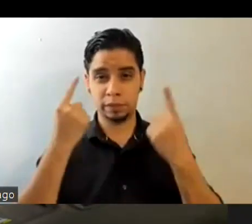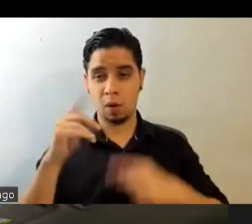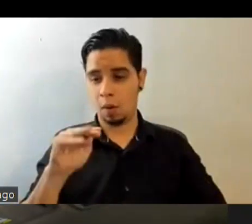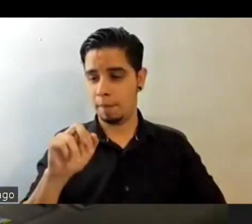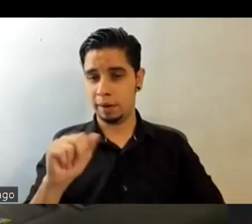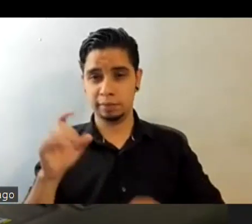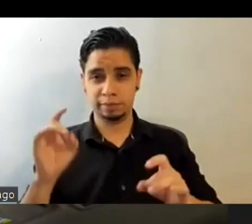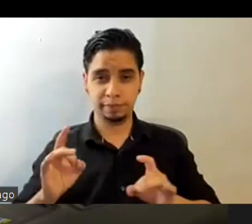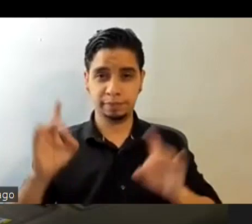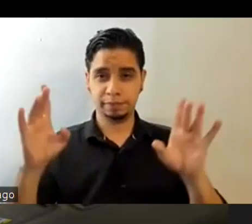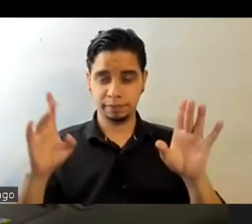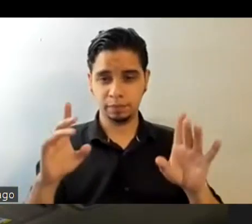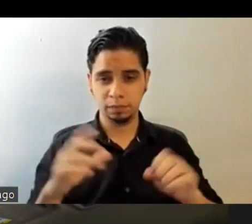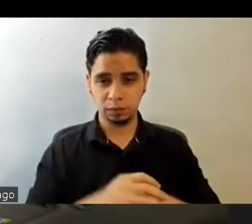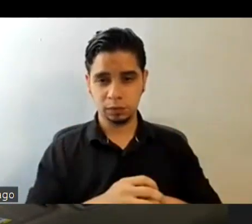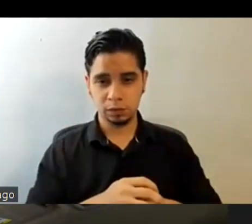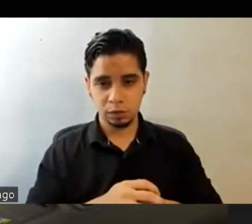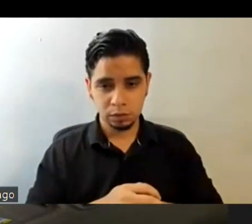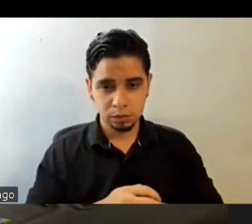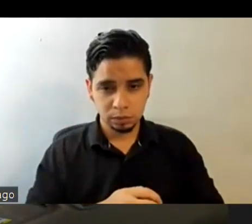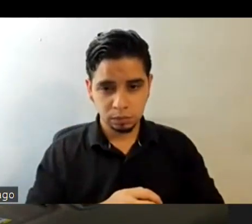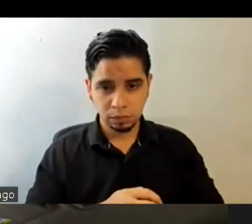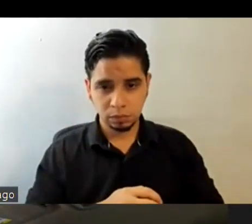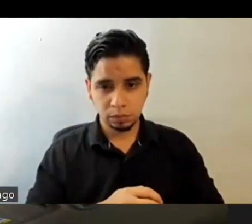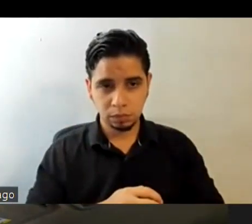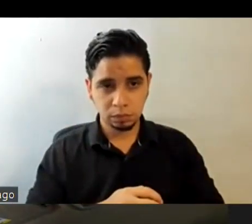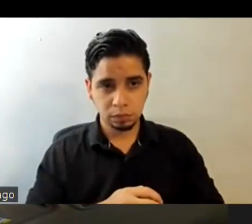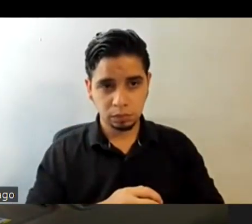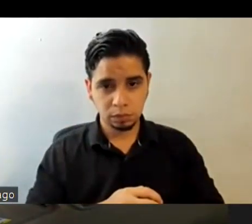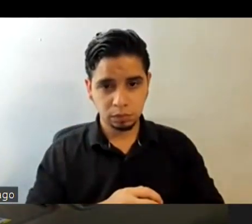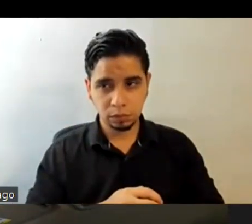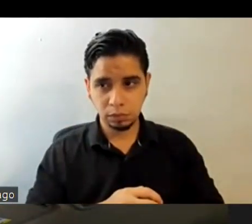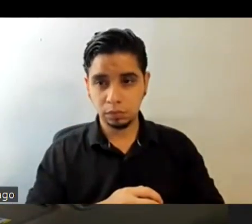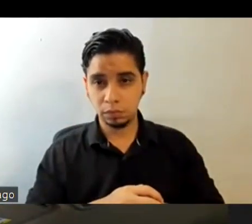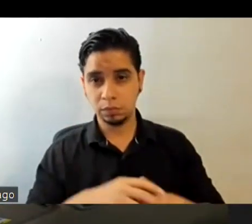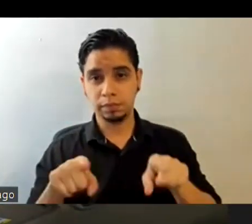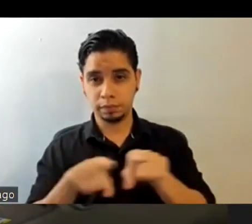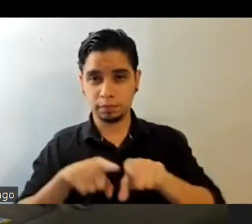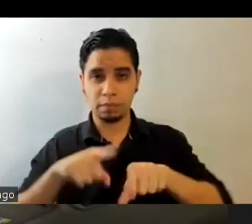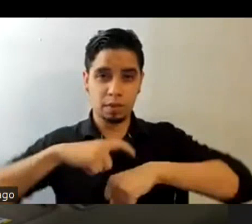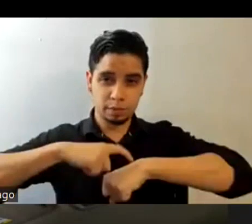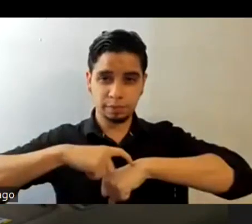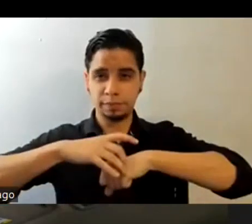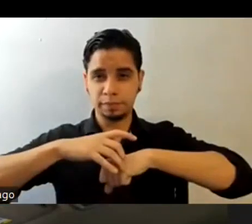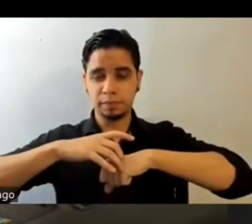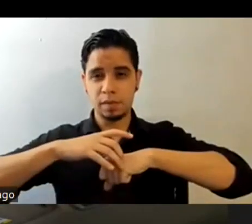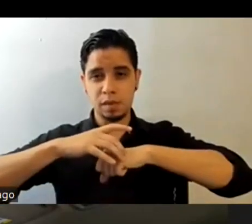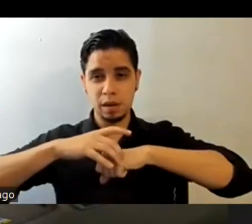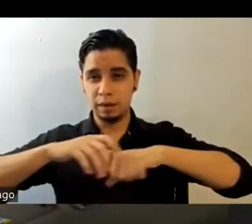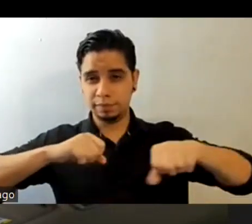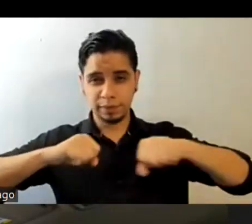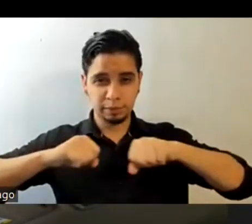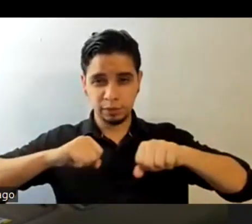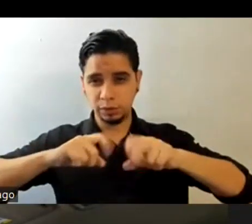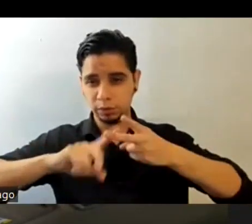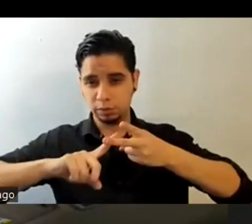los terremotos entre medio también hubo, ¿te acuerdas? Y bueno, los temblores. Cosas en el medio. Estuvo los temblores, estuvo que